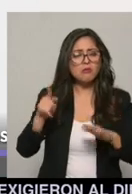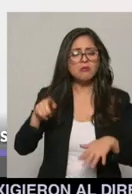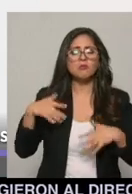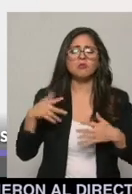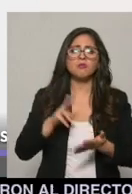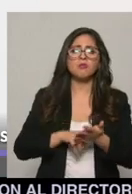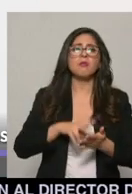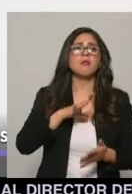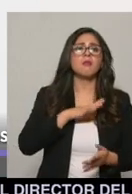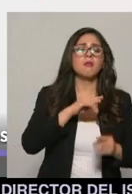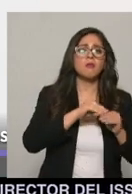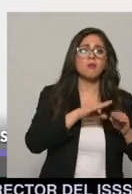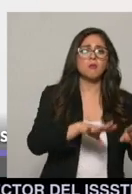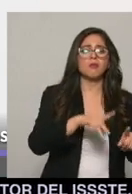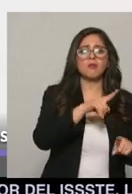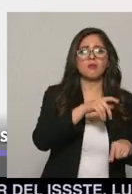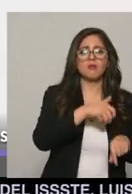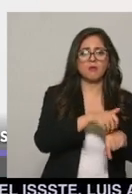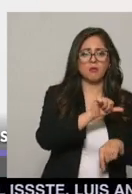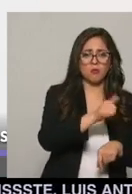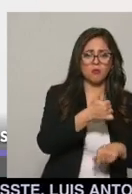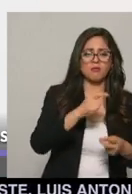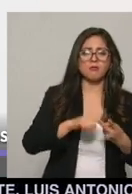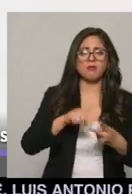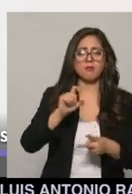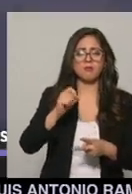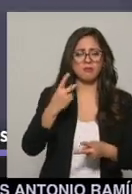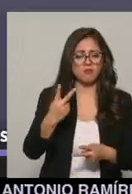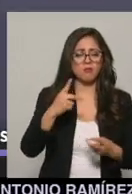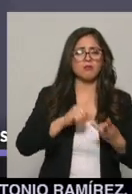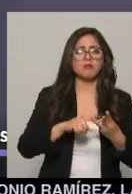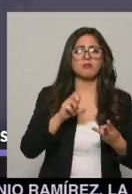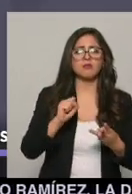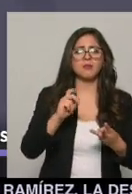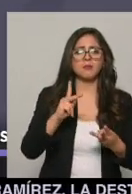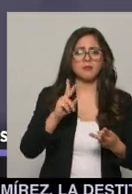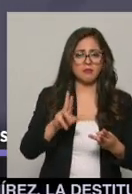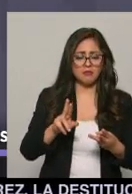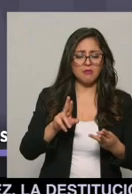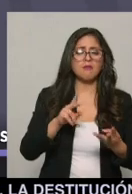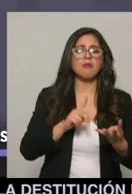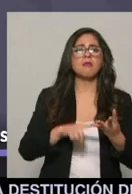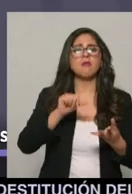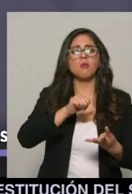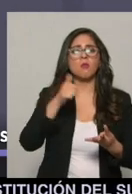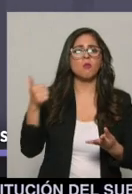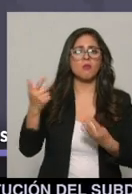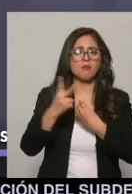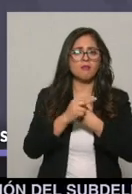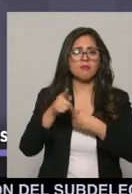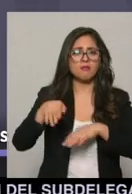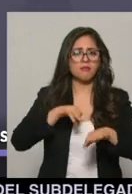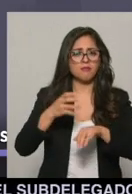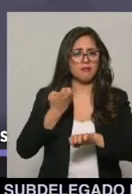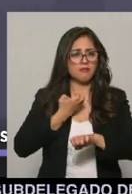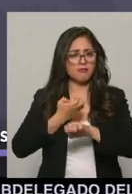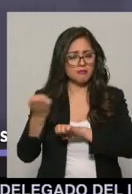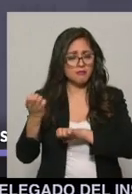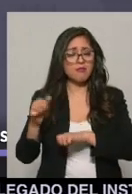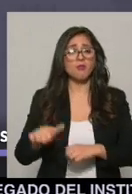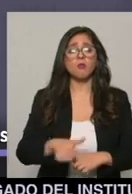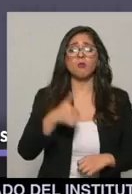Canal 22, el SPR, televisoras estatales, y algo muy importante, que es a mí lo